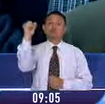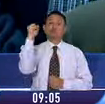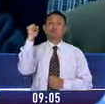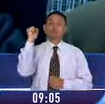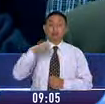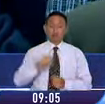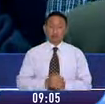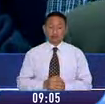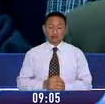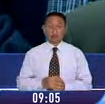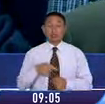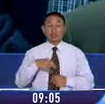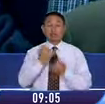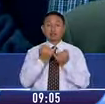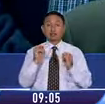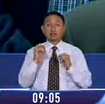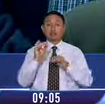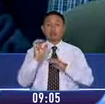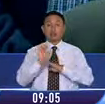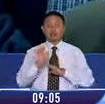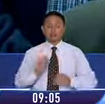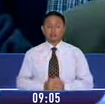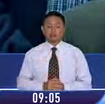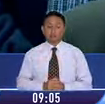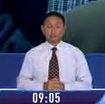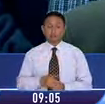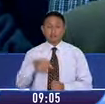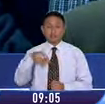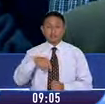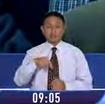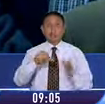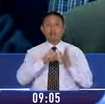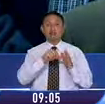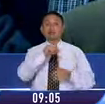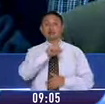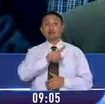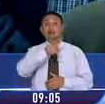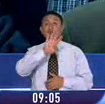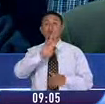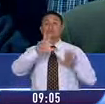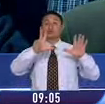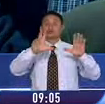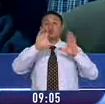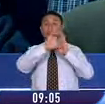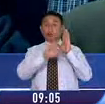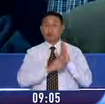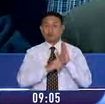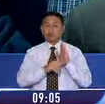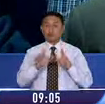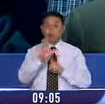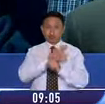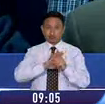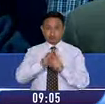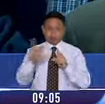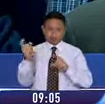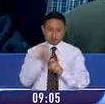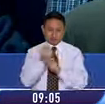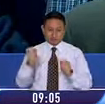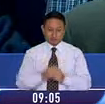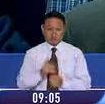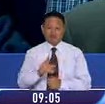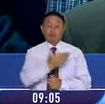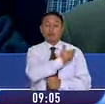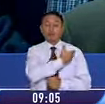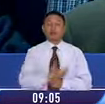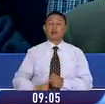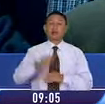la institucionalidad. Se ha manoseado el artículo 148 de la Constitución. ¿Por quién? Por el presidente